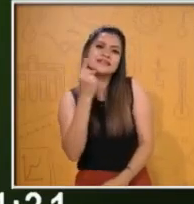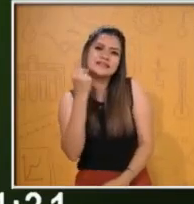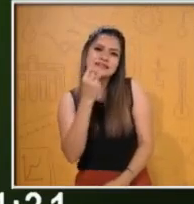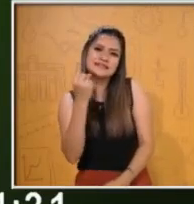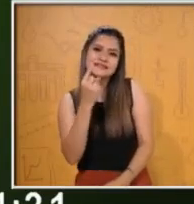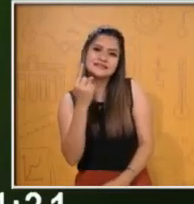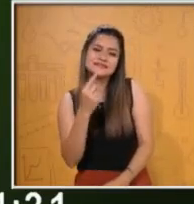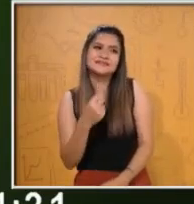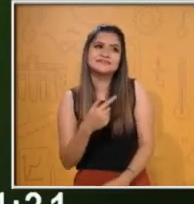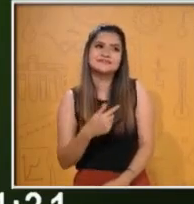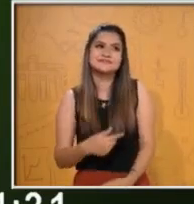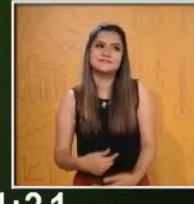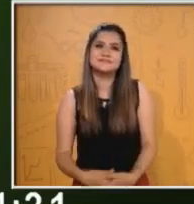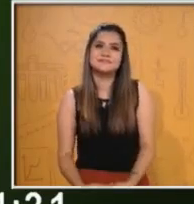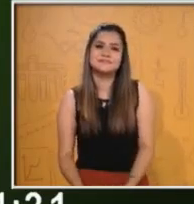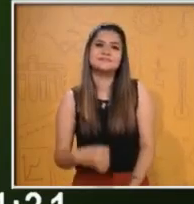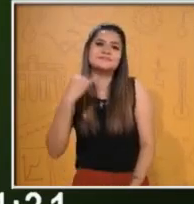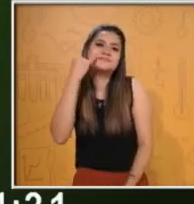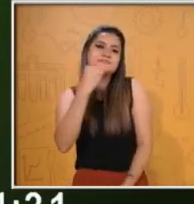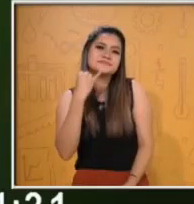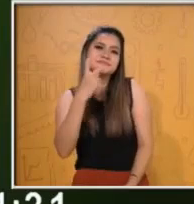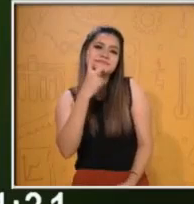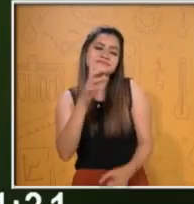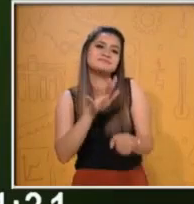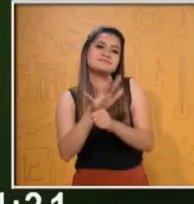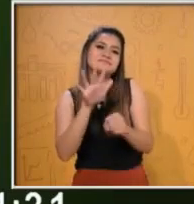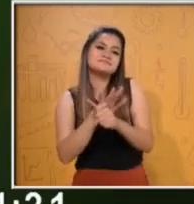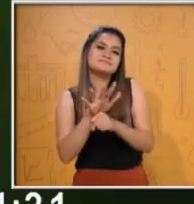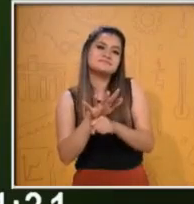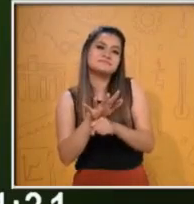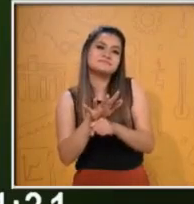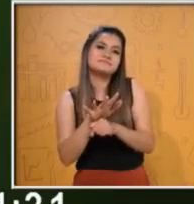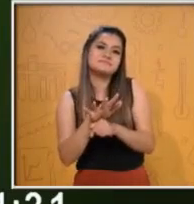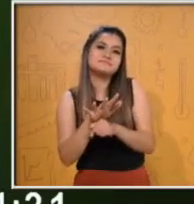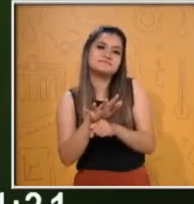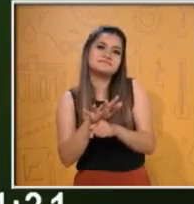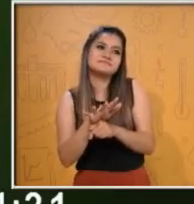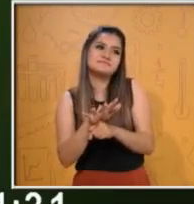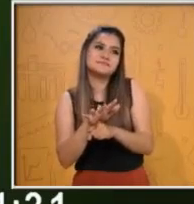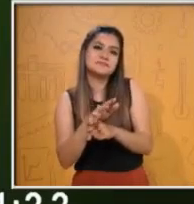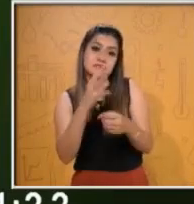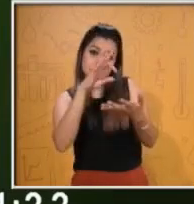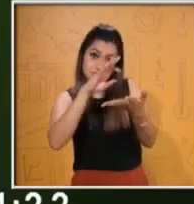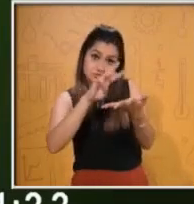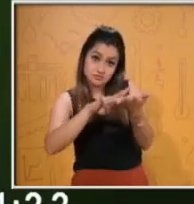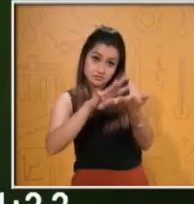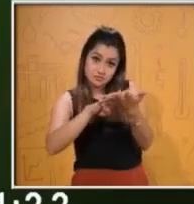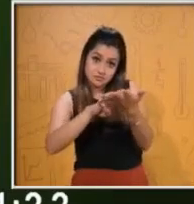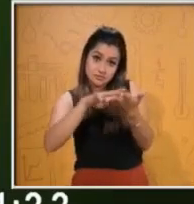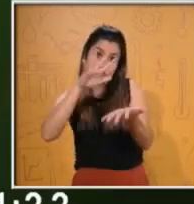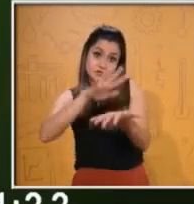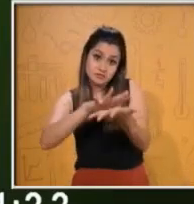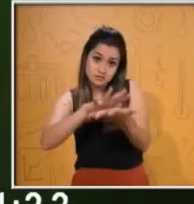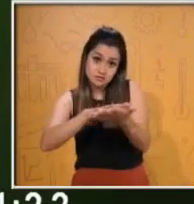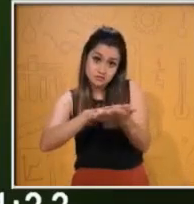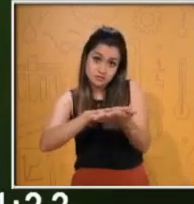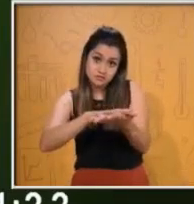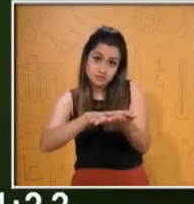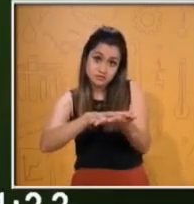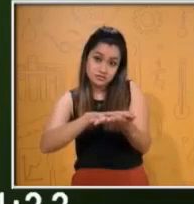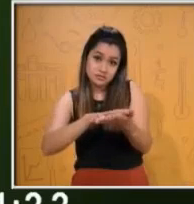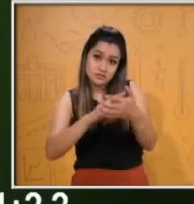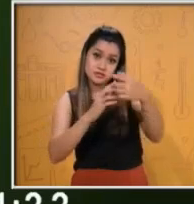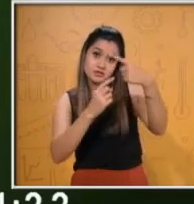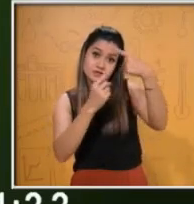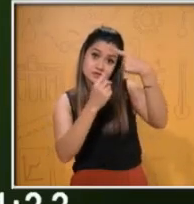idioma estamos hablando? Es una pistita para que se acuerden. ¿Estamos hablando en tercios? ¿Estamos hablando en quintos, en octavos? ¿Cuál es